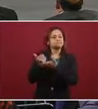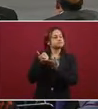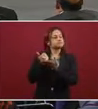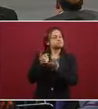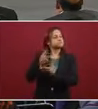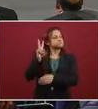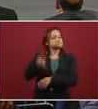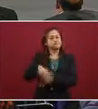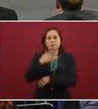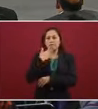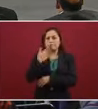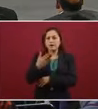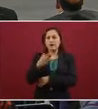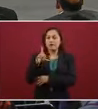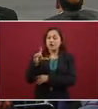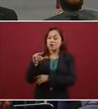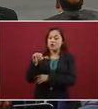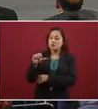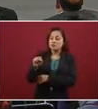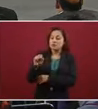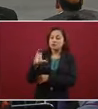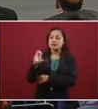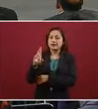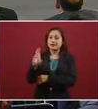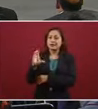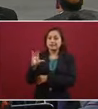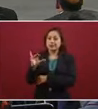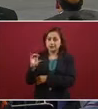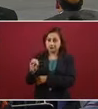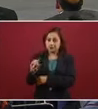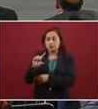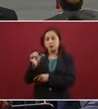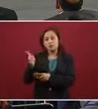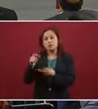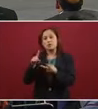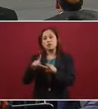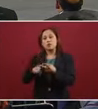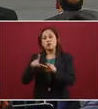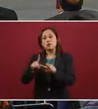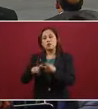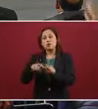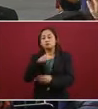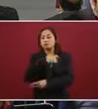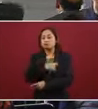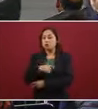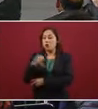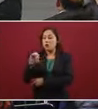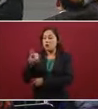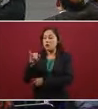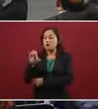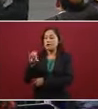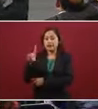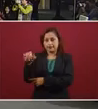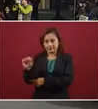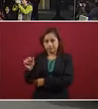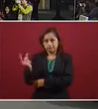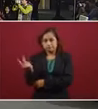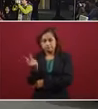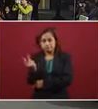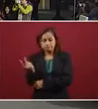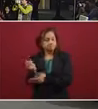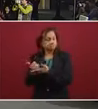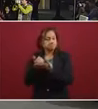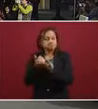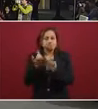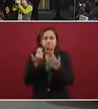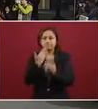Luis Crescencio y el almirante Ojeda, Rafael Ojeda.